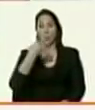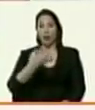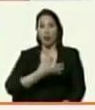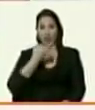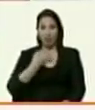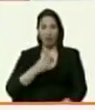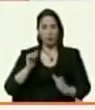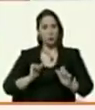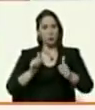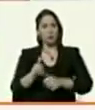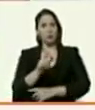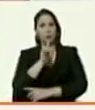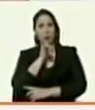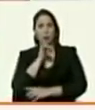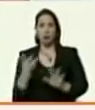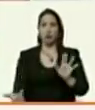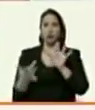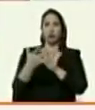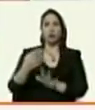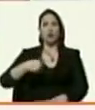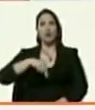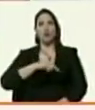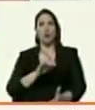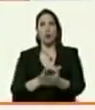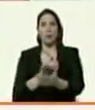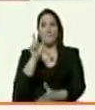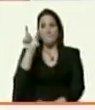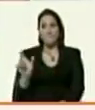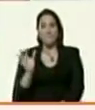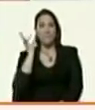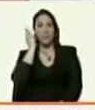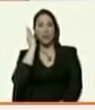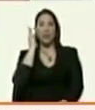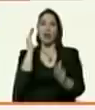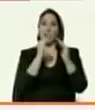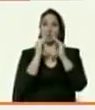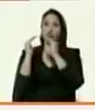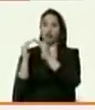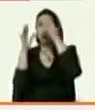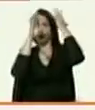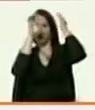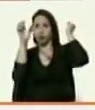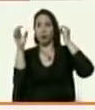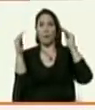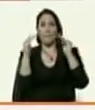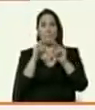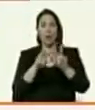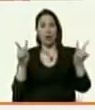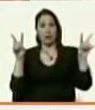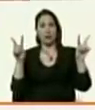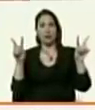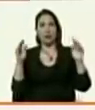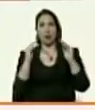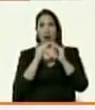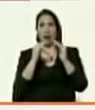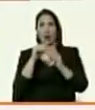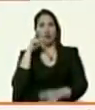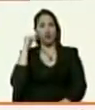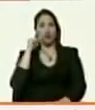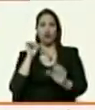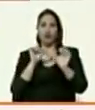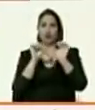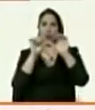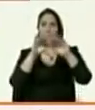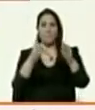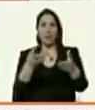y a esta hora hacemos un contacto con nuestra compañera Graya Casella. Ella está en la Casa de la Diplomacia de Paz, la Casa Amarilla, en la continuación de la Mesa de Diálogo